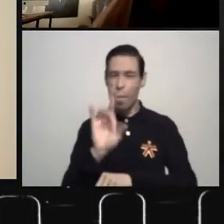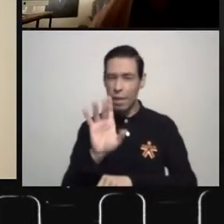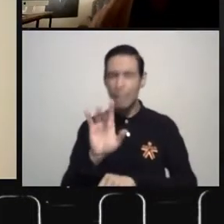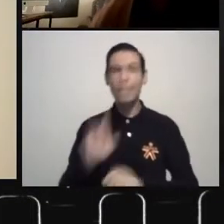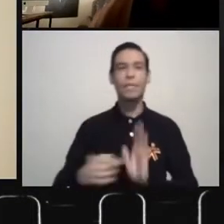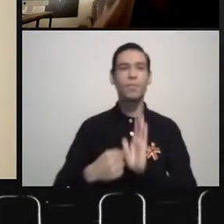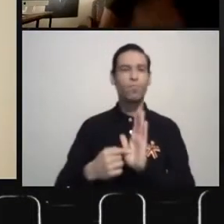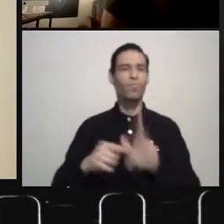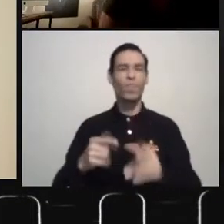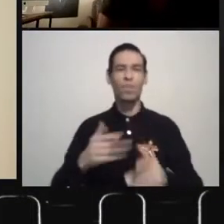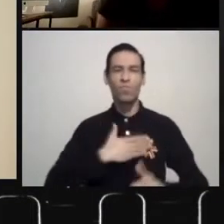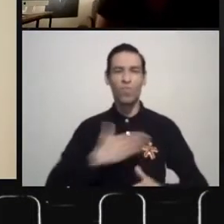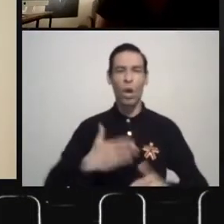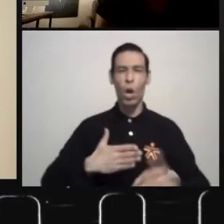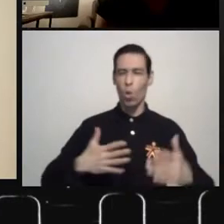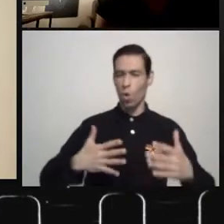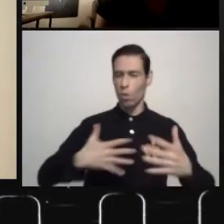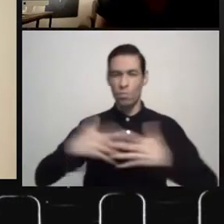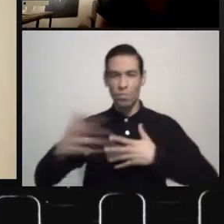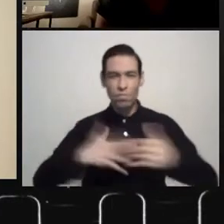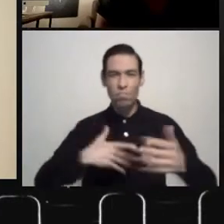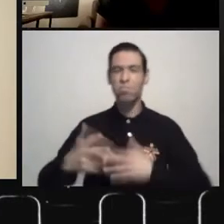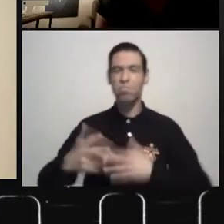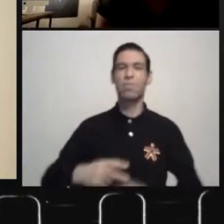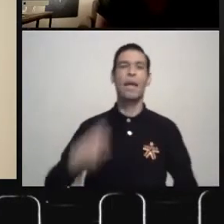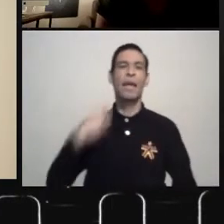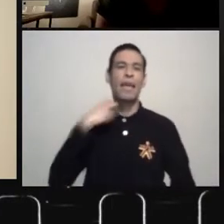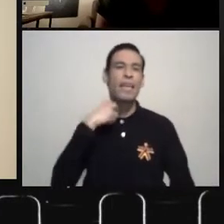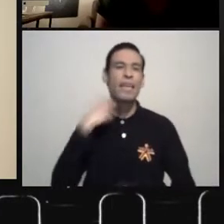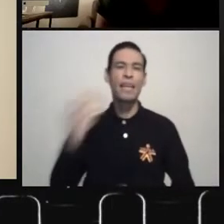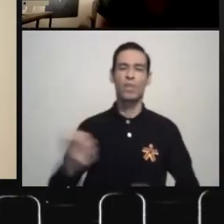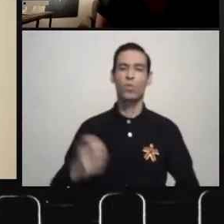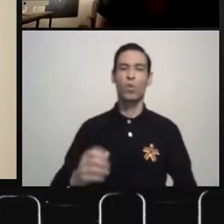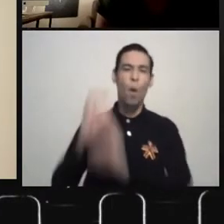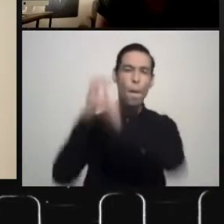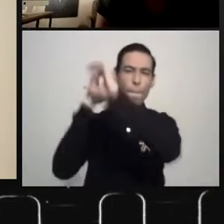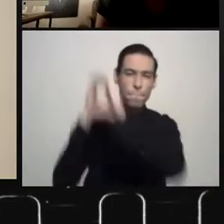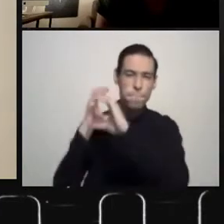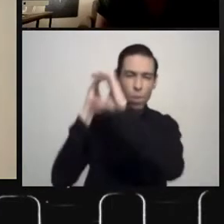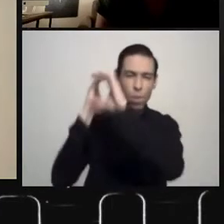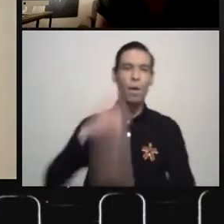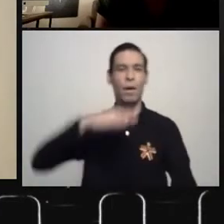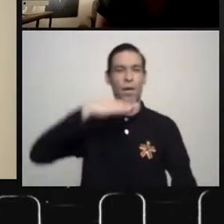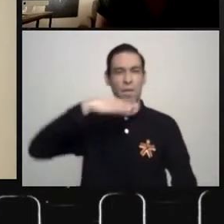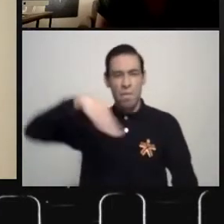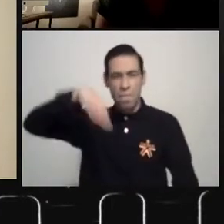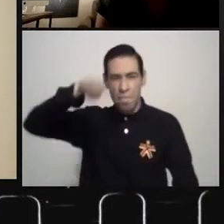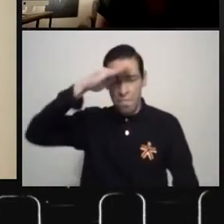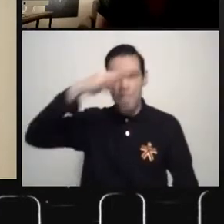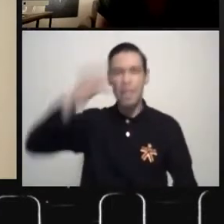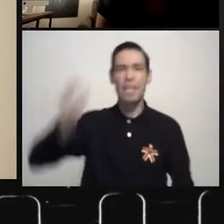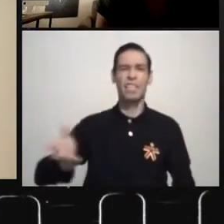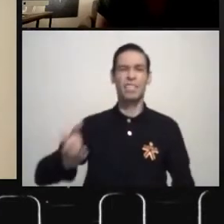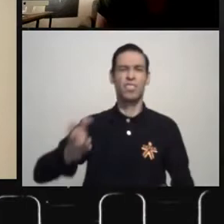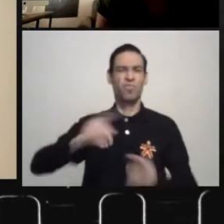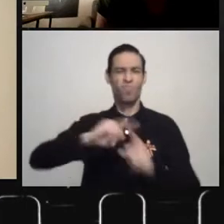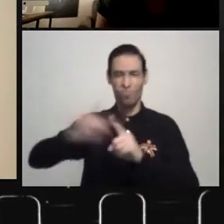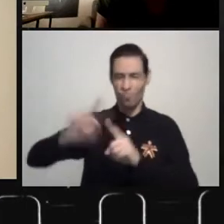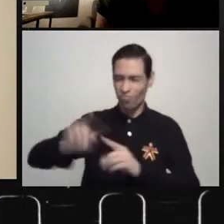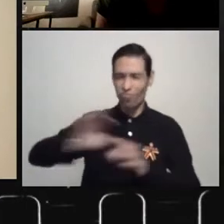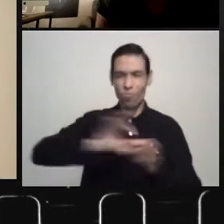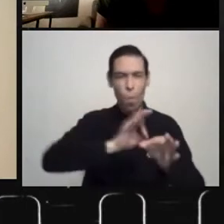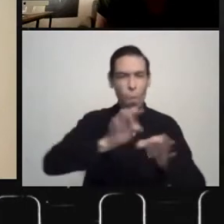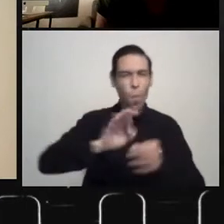Andrés, Isla, saludos desde Girardot, desde Popayán, Medellín, Soledad Atlántico. Bueno, de muchas partes del país están viendo a través